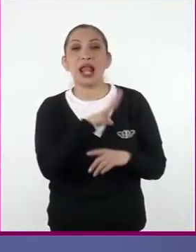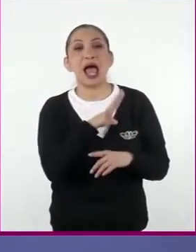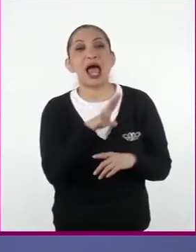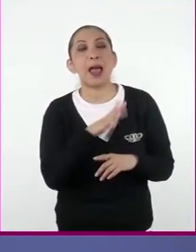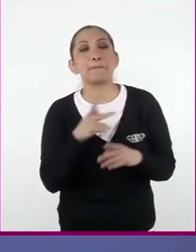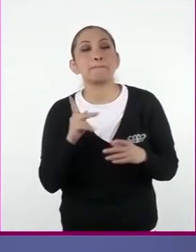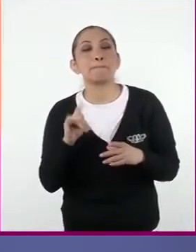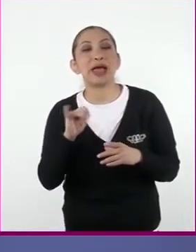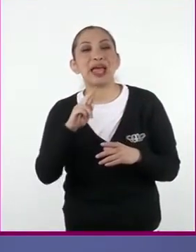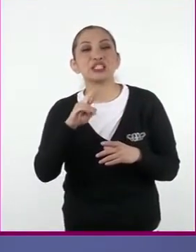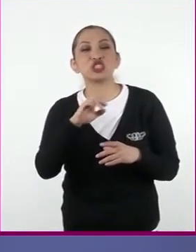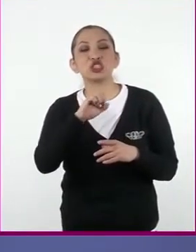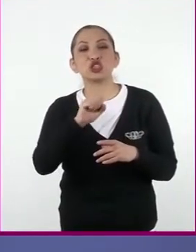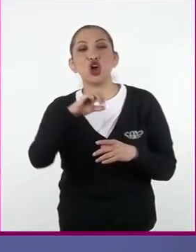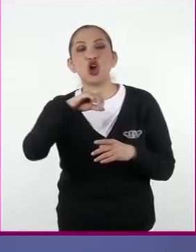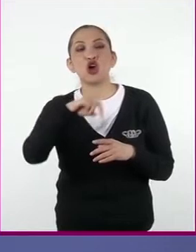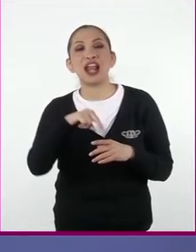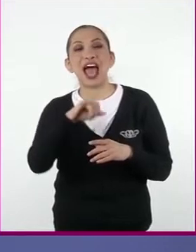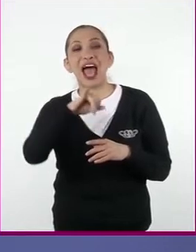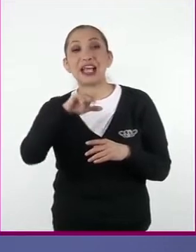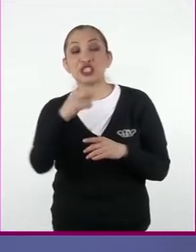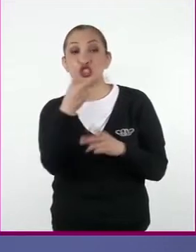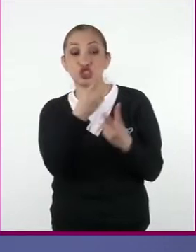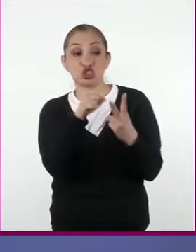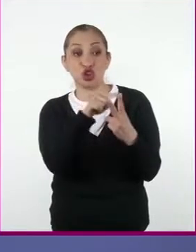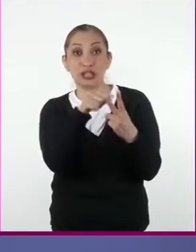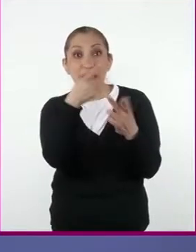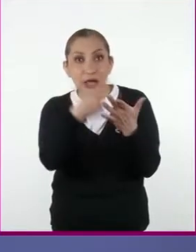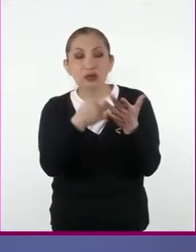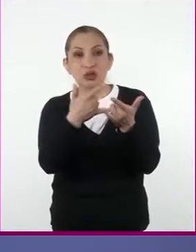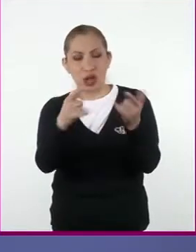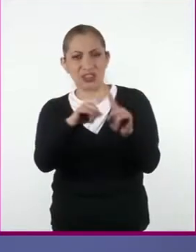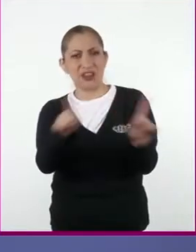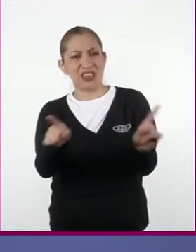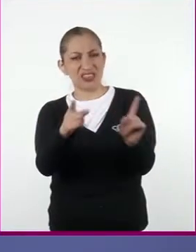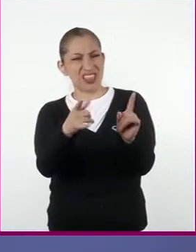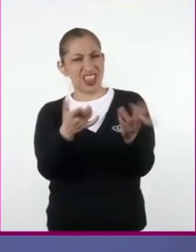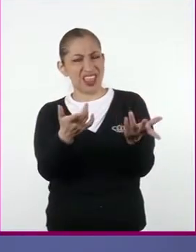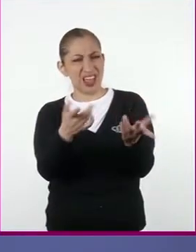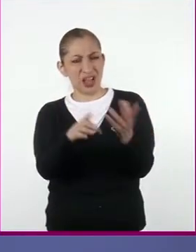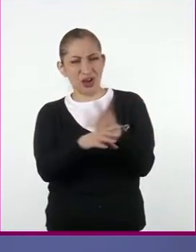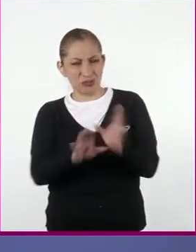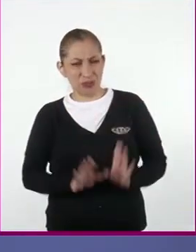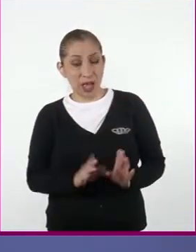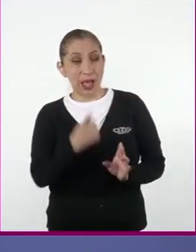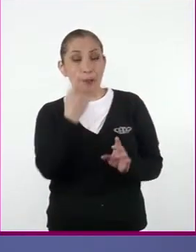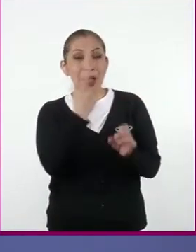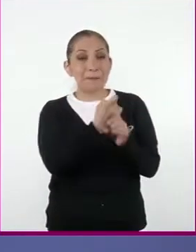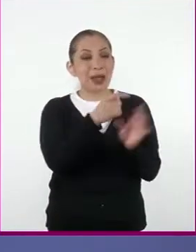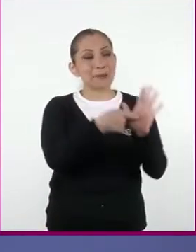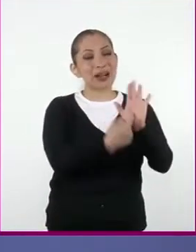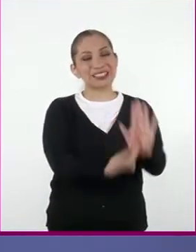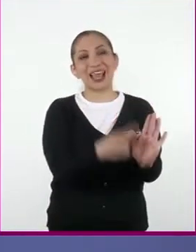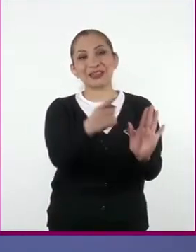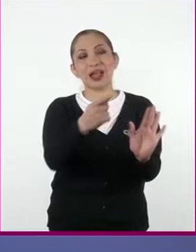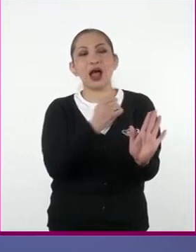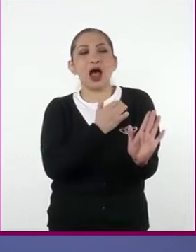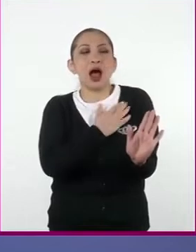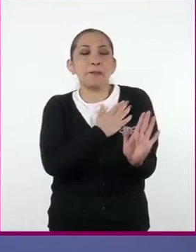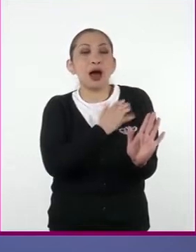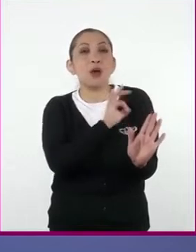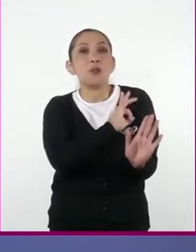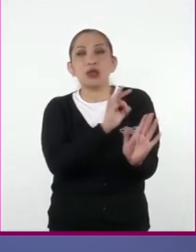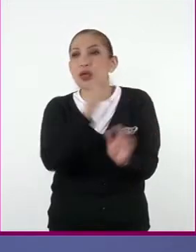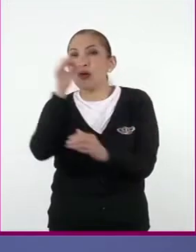existen personajes que pueden desempeñar 2 papeles dentro de la historia. Por ejemplo, quien en un principio se presenta como el ser amado